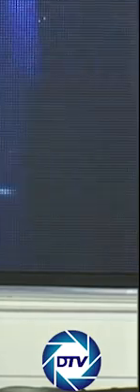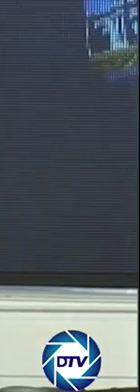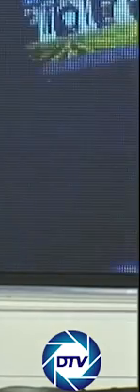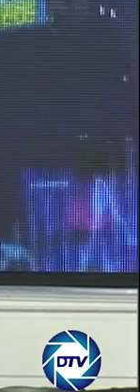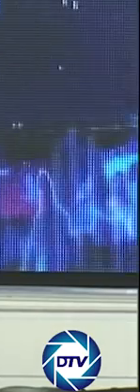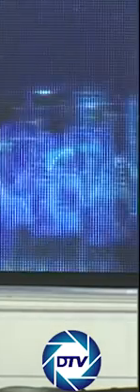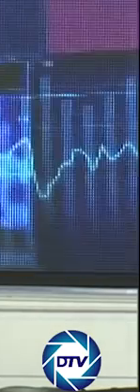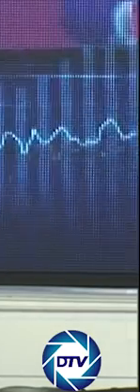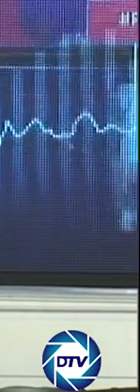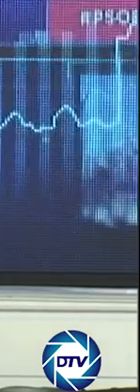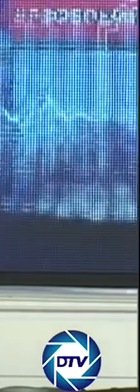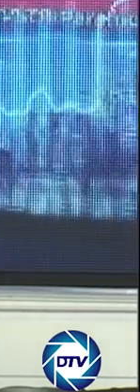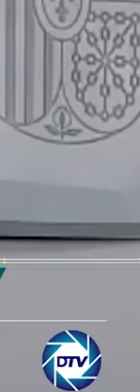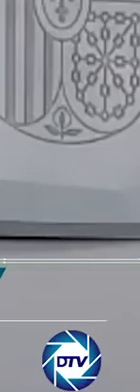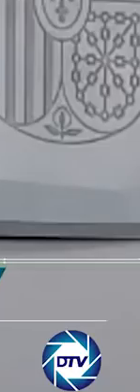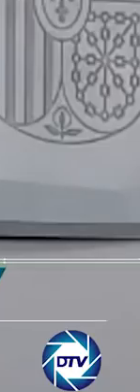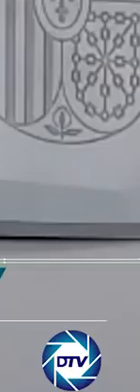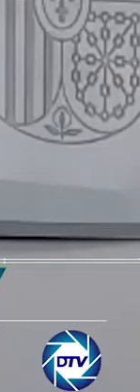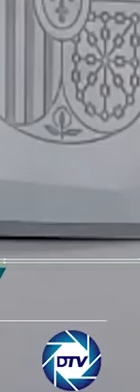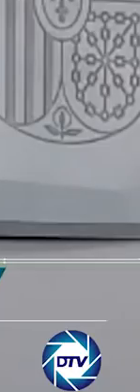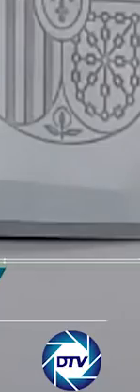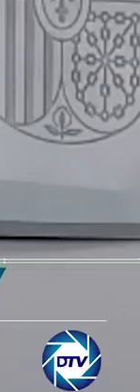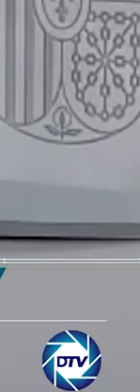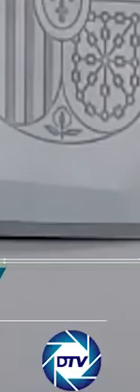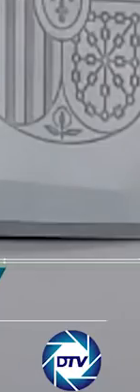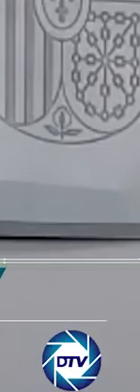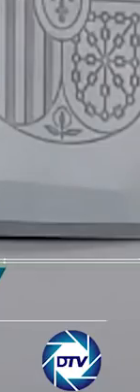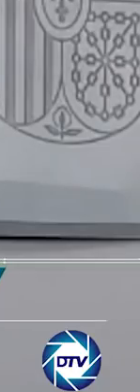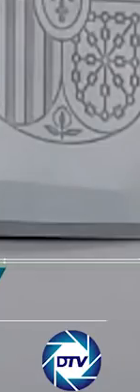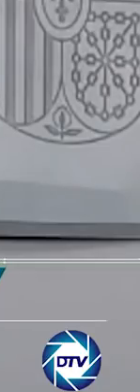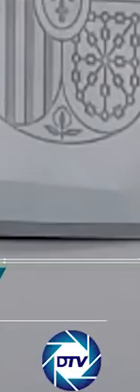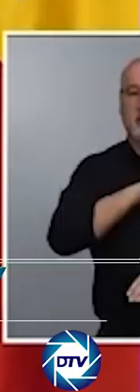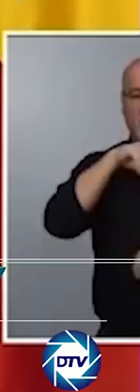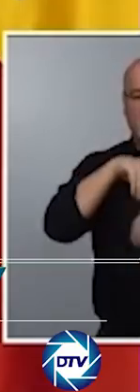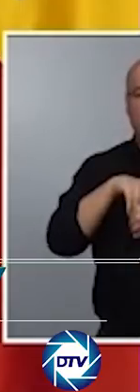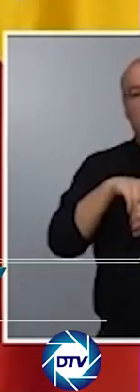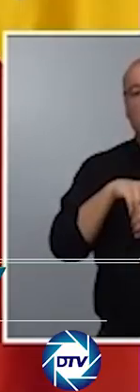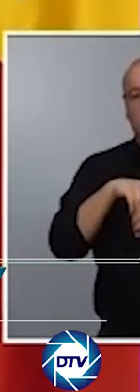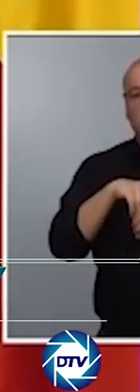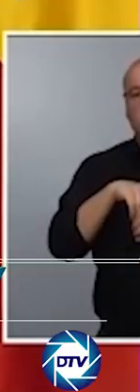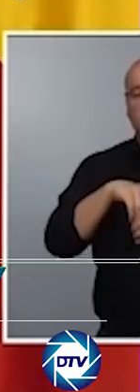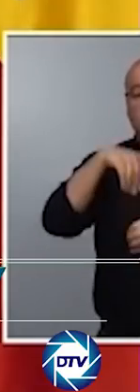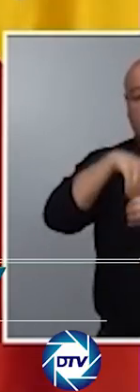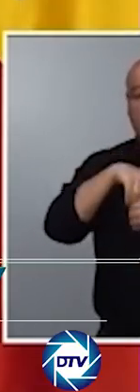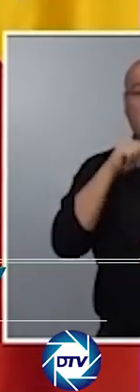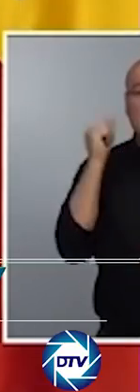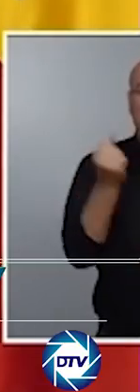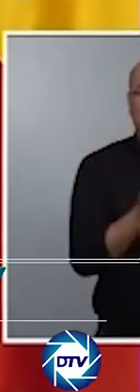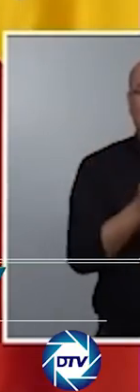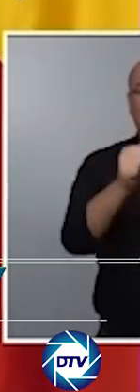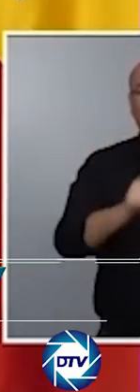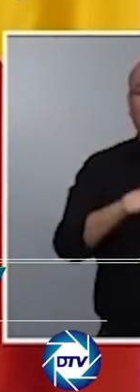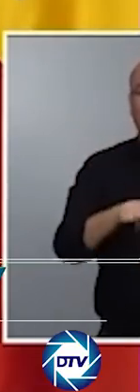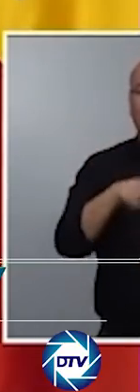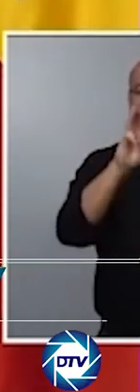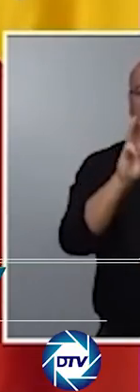La pregunta solamente puede tener una respuesta, porque en este momento tienen interés en hacerlo público. Hay un montón de preguntas sin respuesta que son delicadísimas.